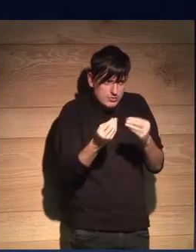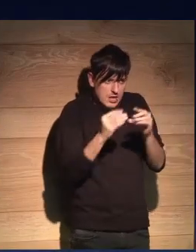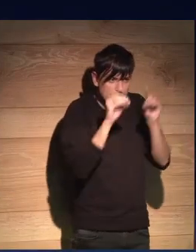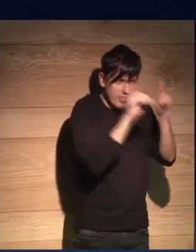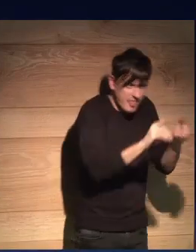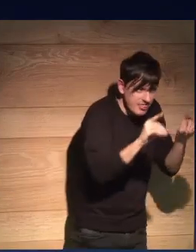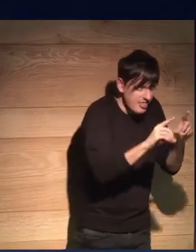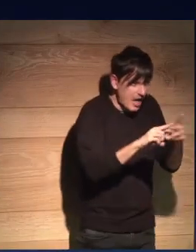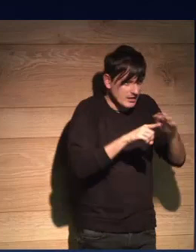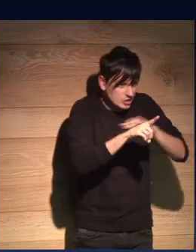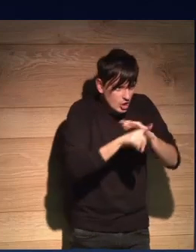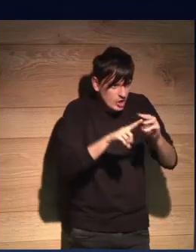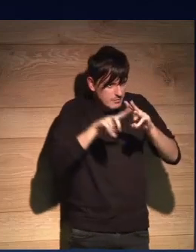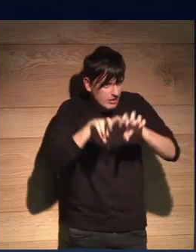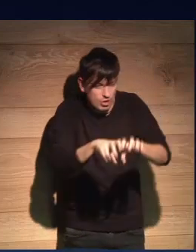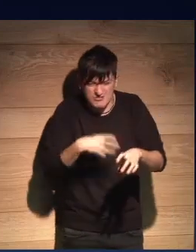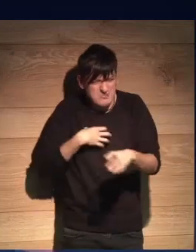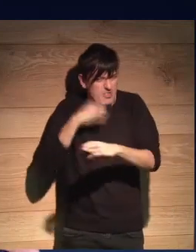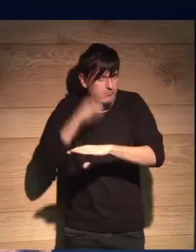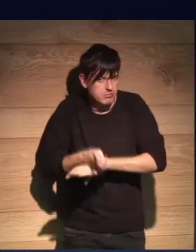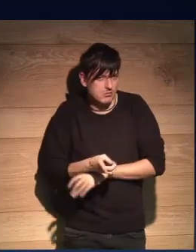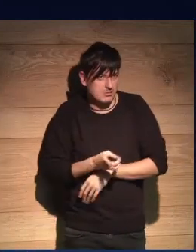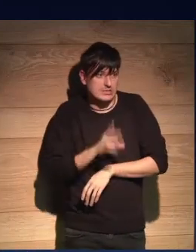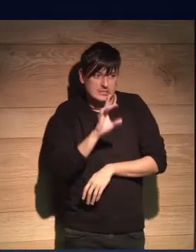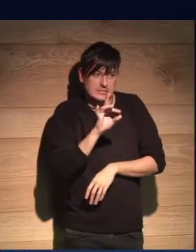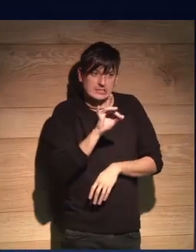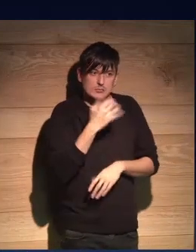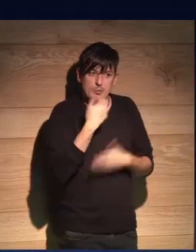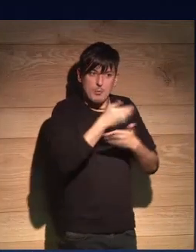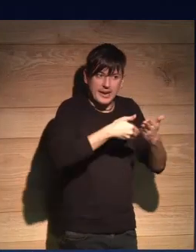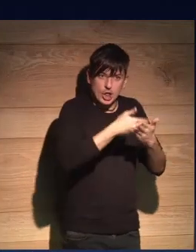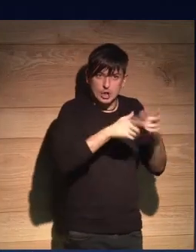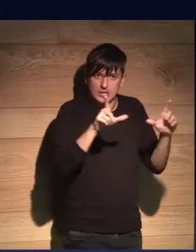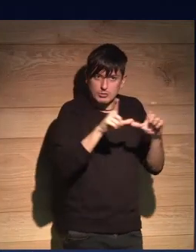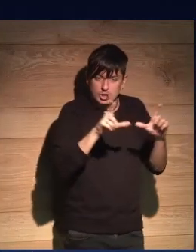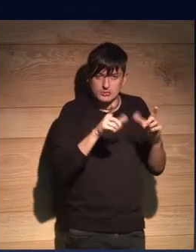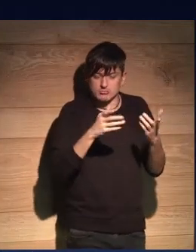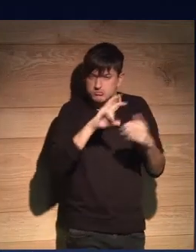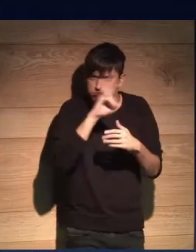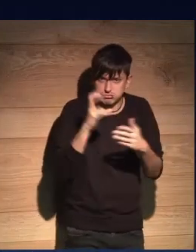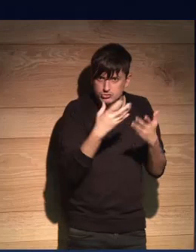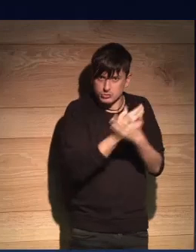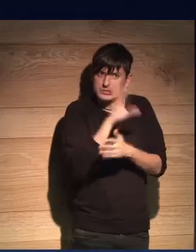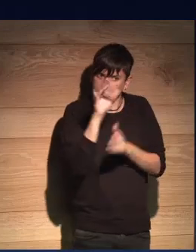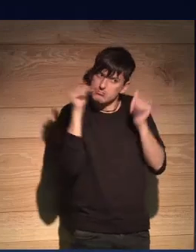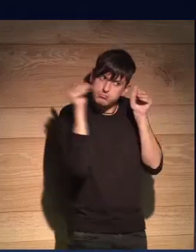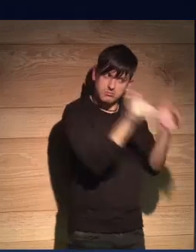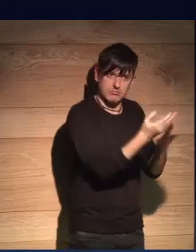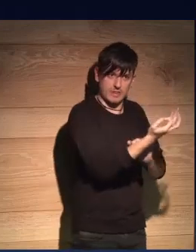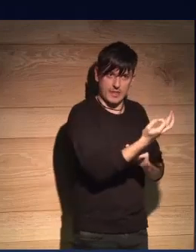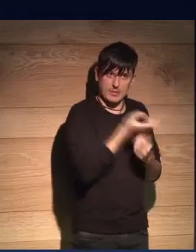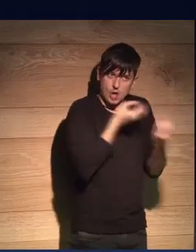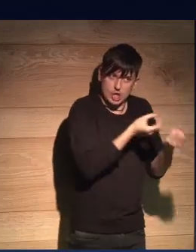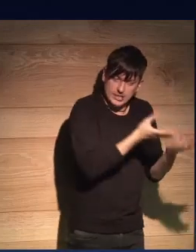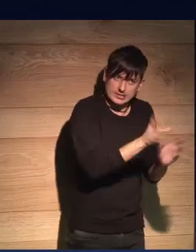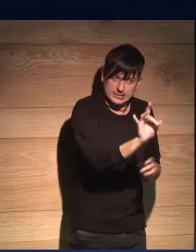investigación, gestión, absolutamente de todo. No puedes obligarlo. Sí atender a los medios, sí atender. Eso sí que es una obligación. Ahora, En el entorno he